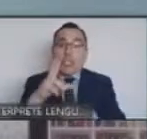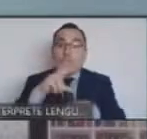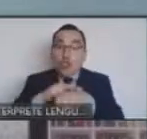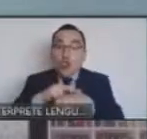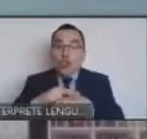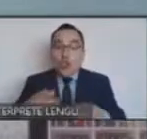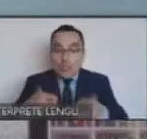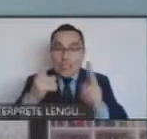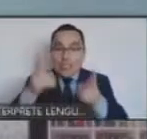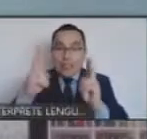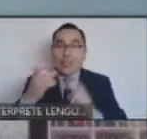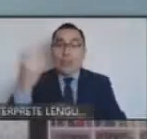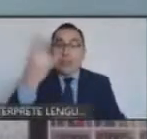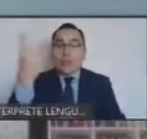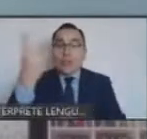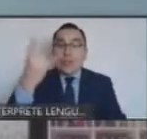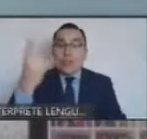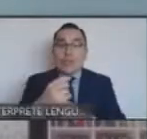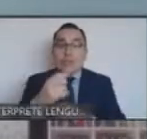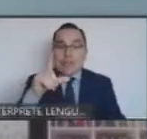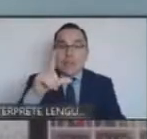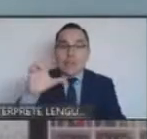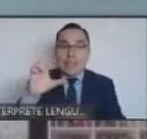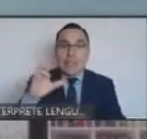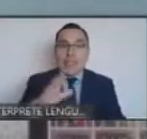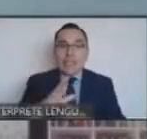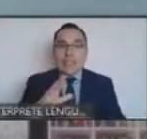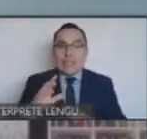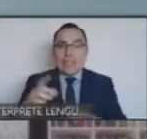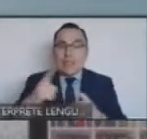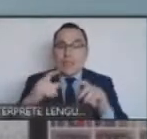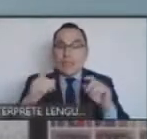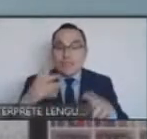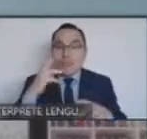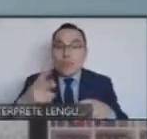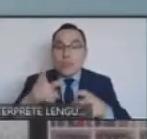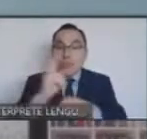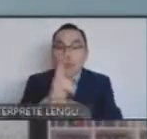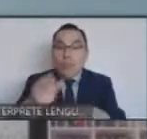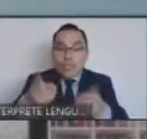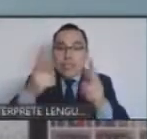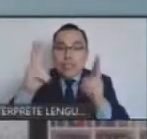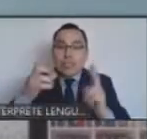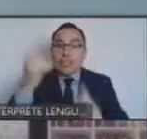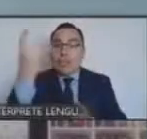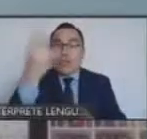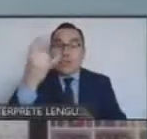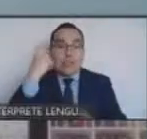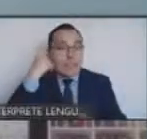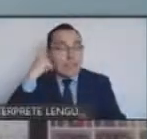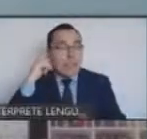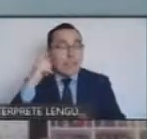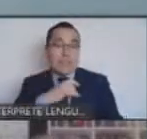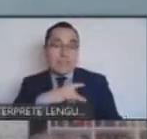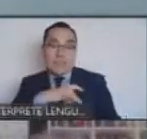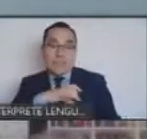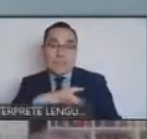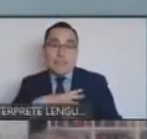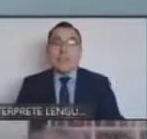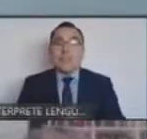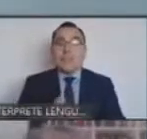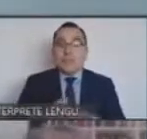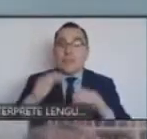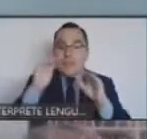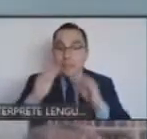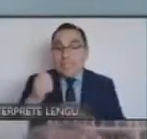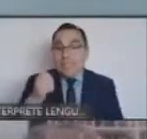de Leida, es profesor de Derecho Administrativo de la Facultad de Derecho de la Universidad de Chile y es